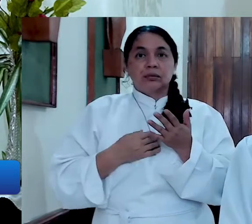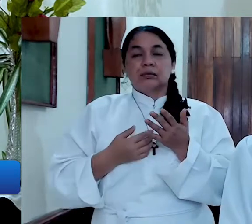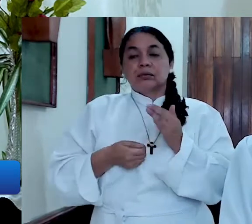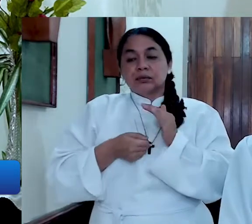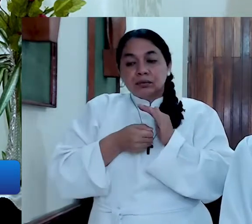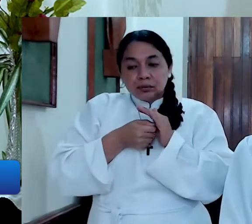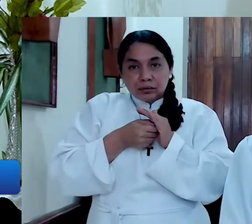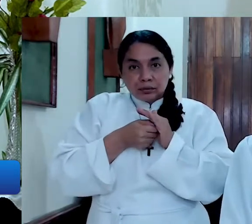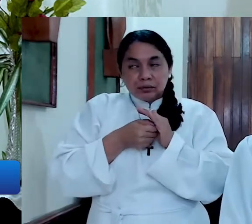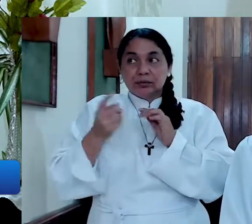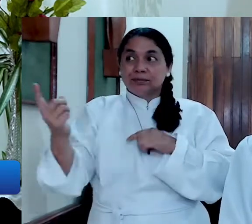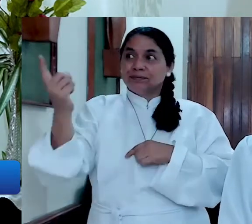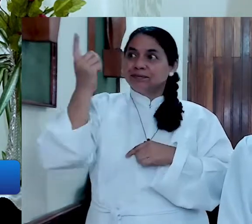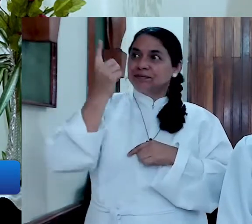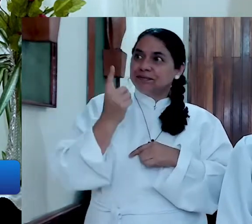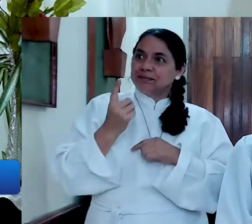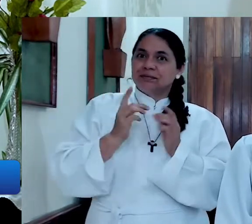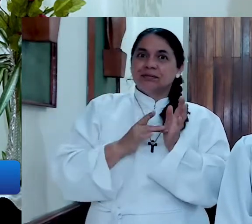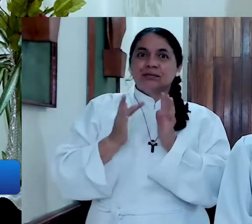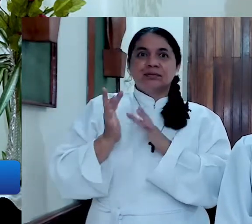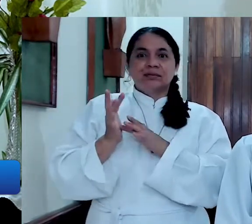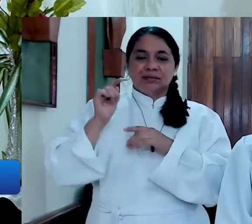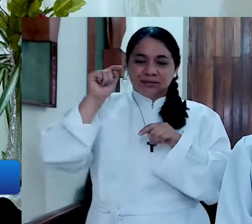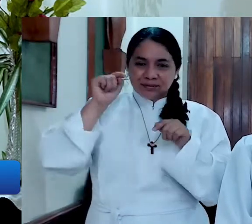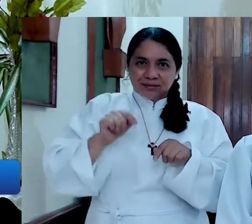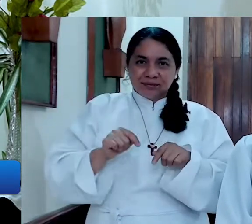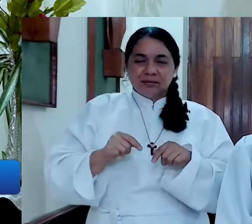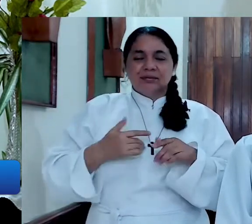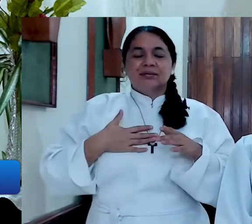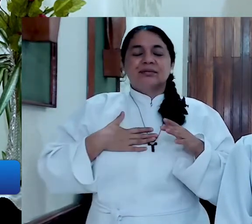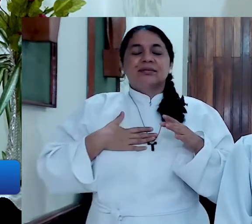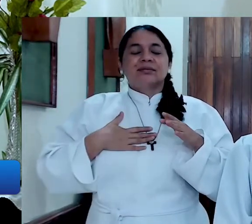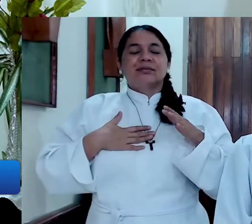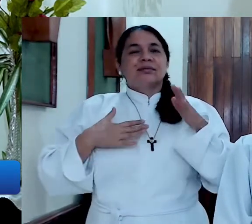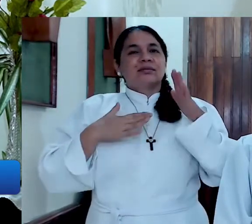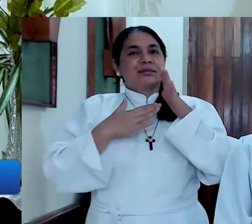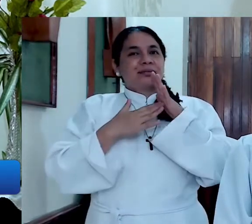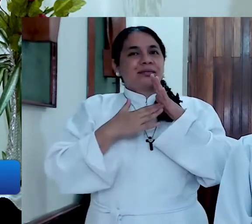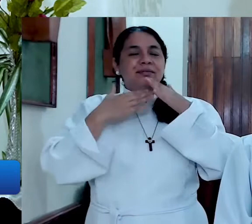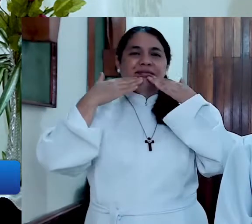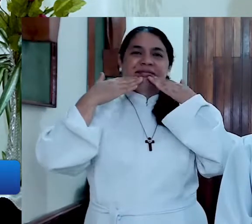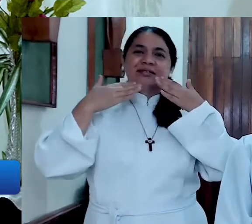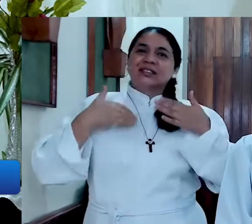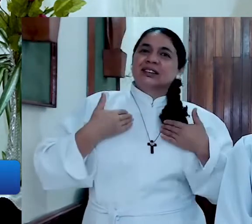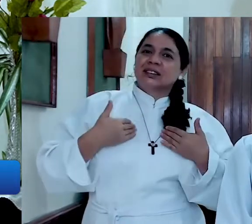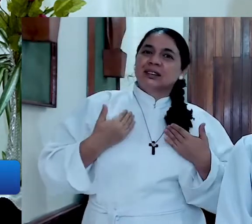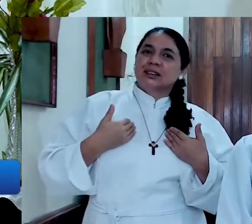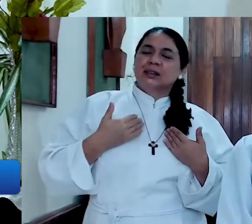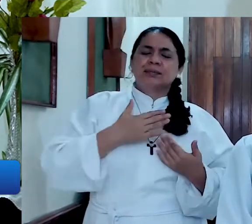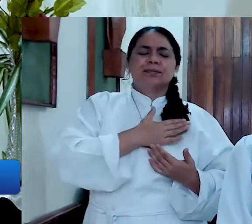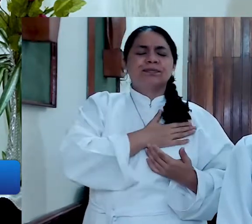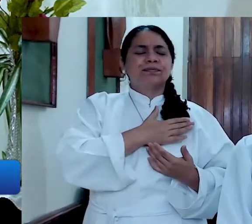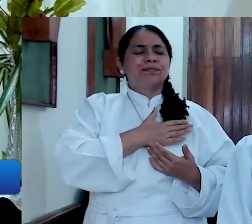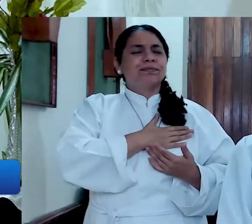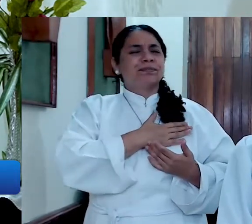cambio, cuando llega Jesús, está presente Jesús, hay paz, hay alegría, hay